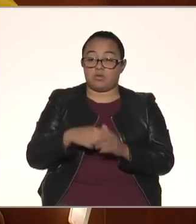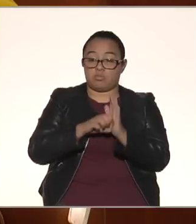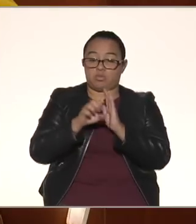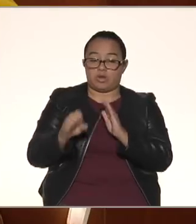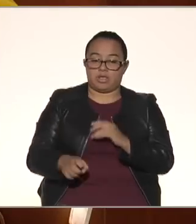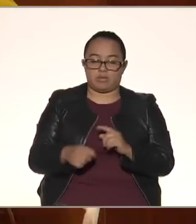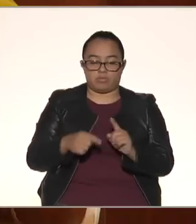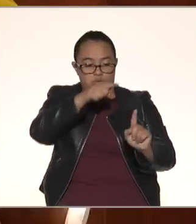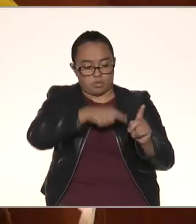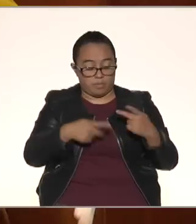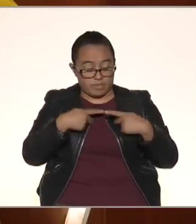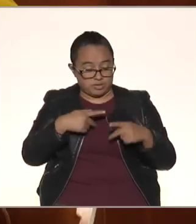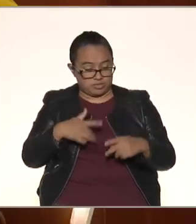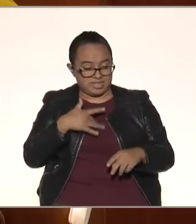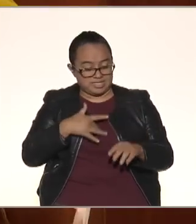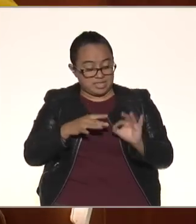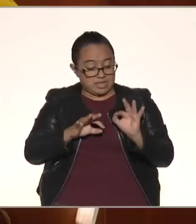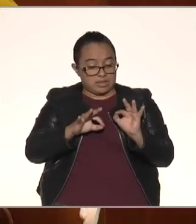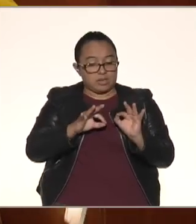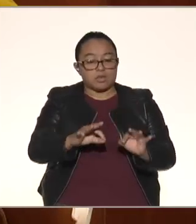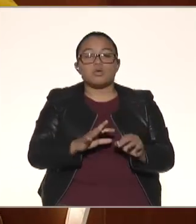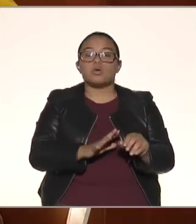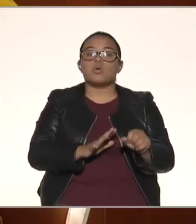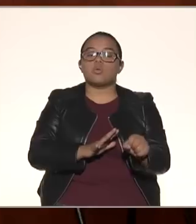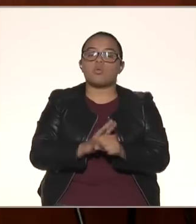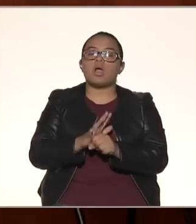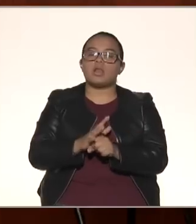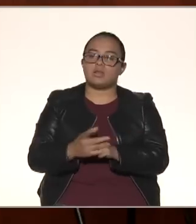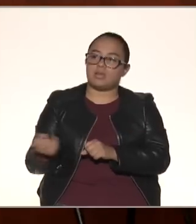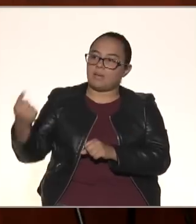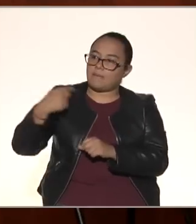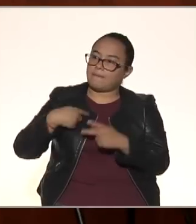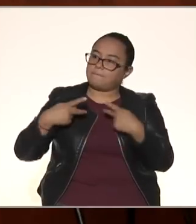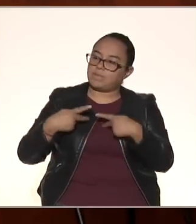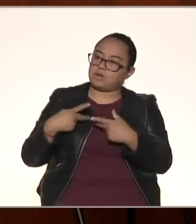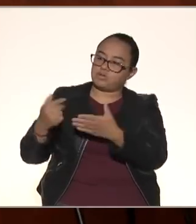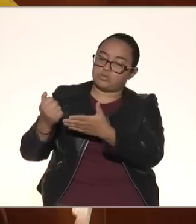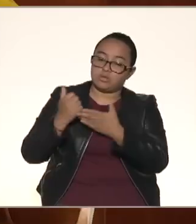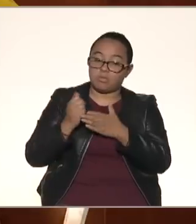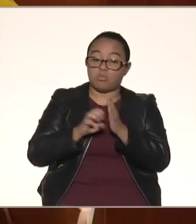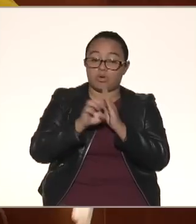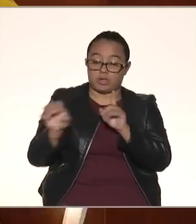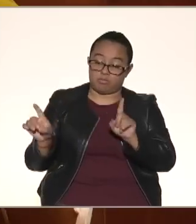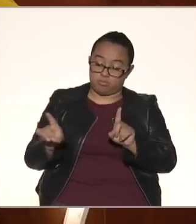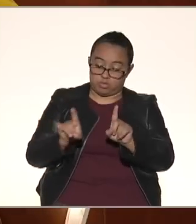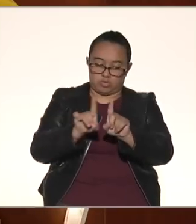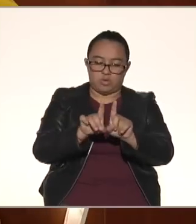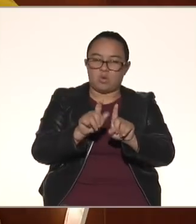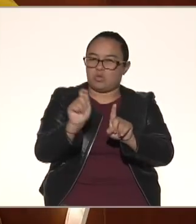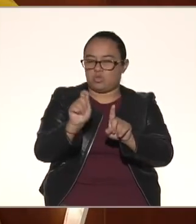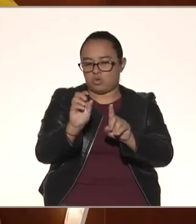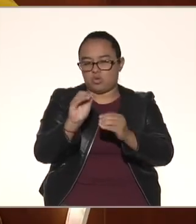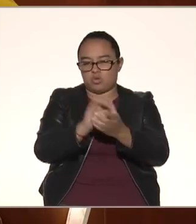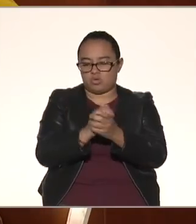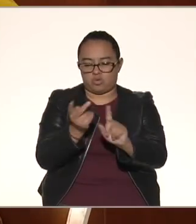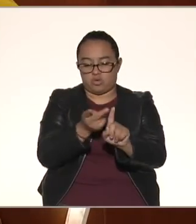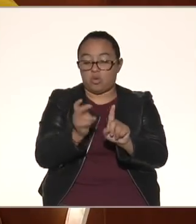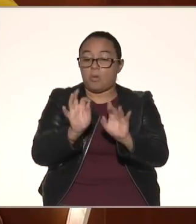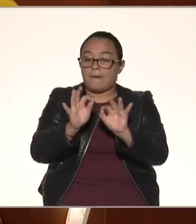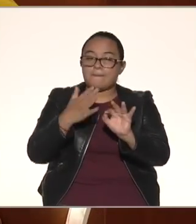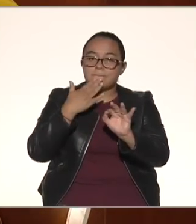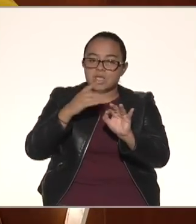del individuo es el sustento de la pareja. Para que haya una pareja funcional,